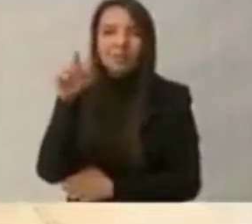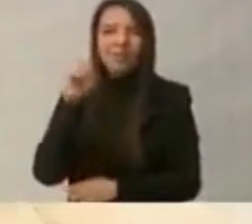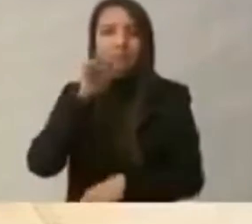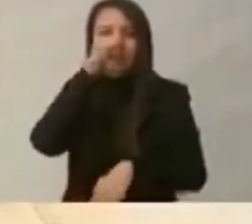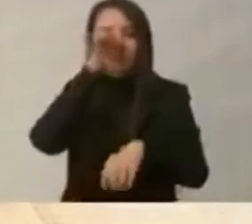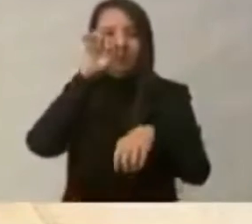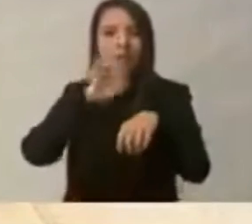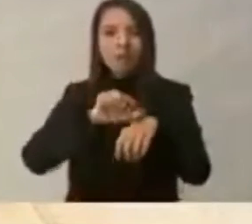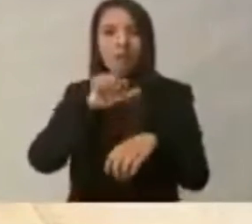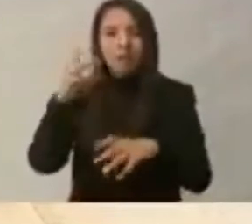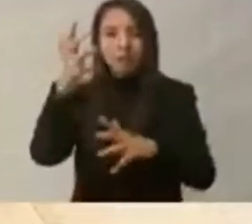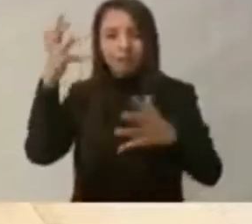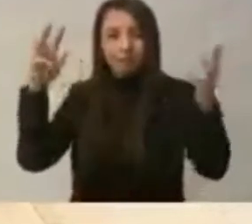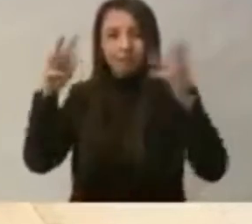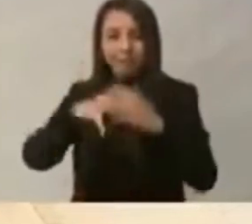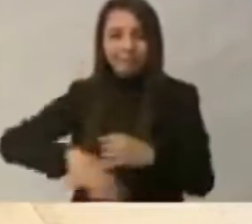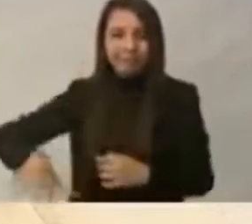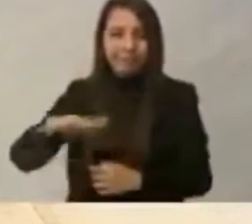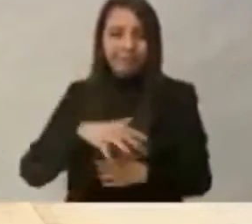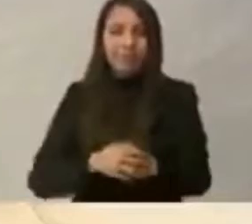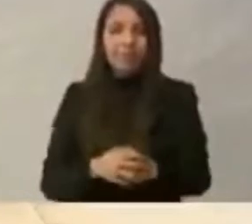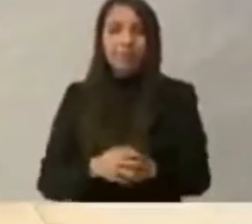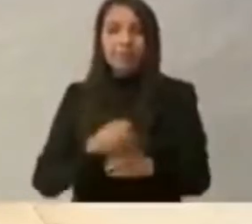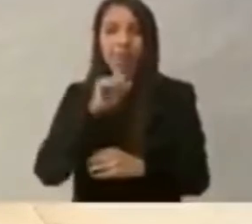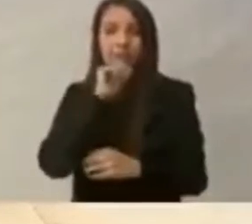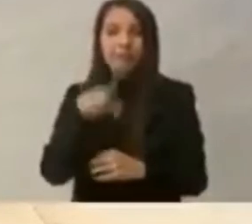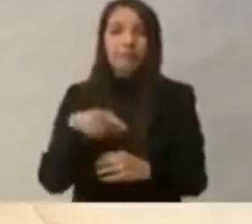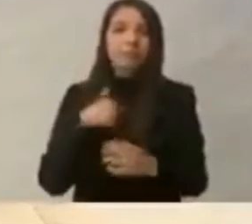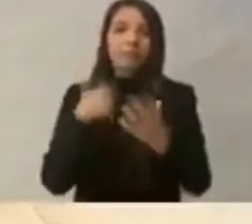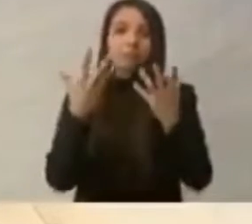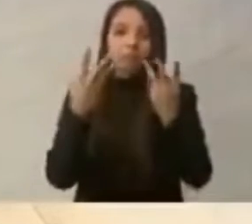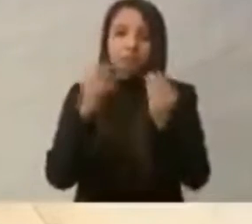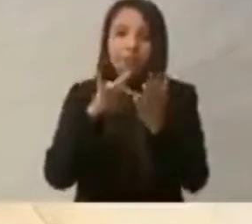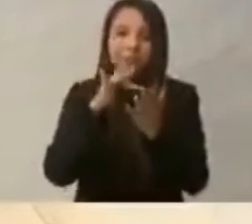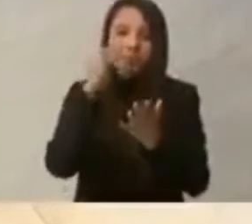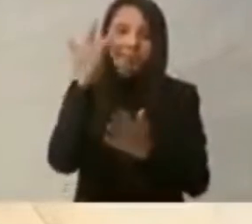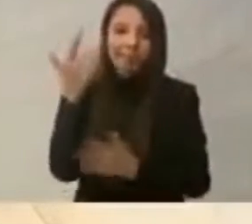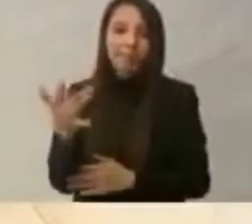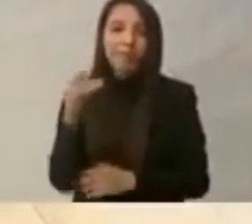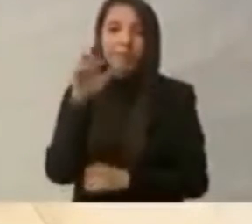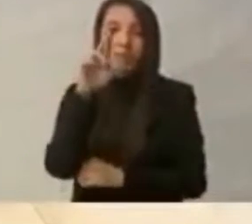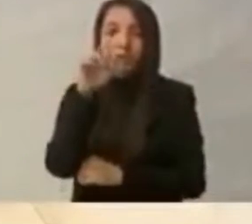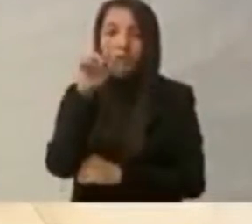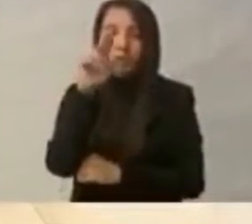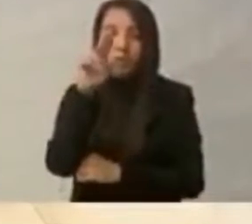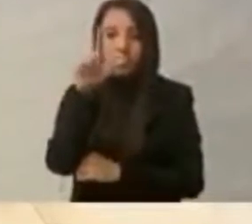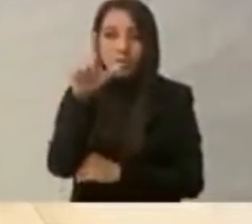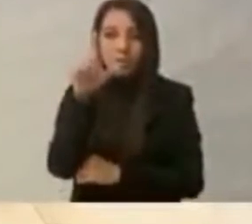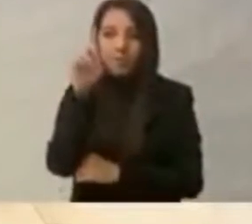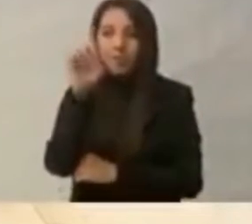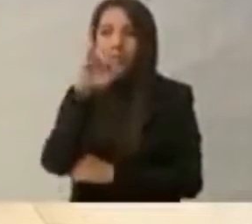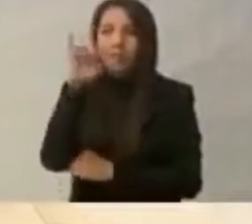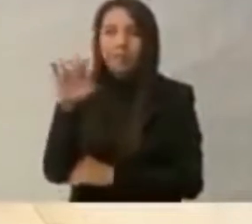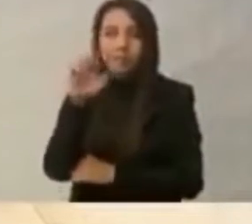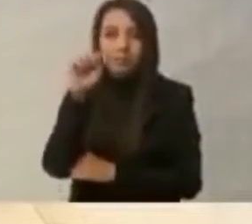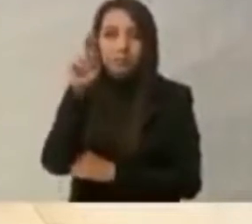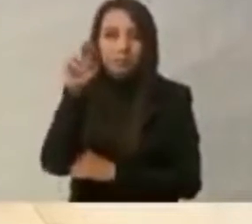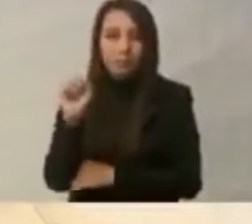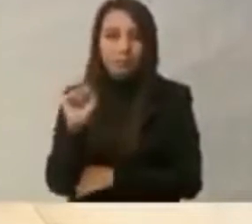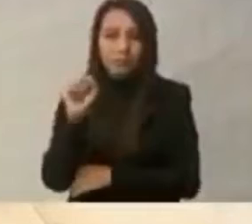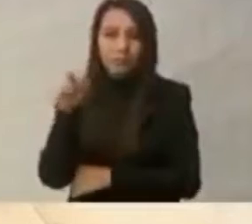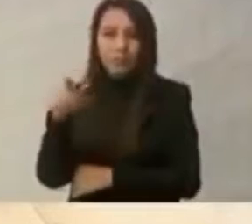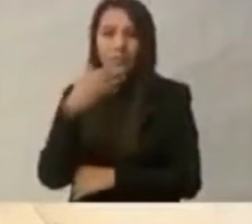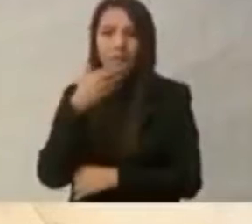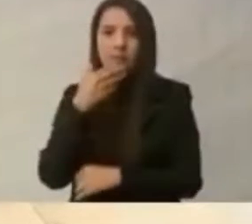agradezco mucho también a Raúl de Jesús Elenes, comisionado